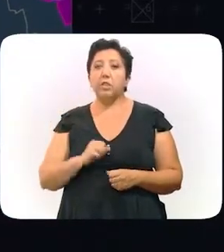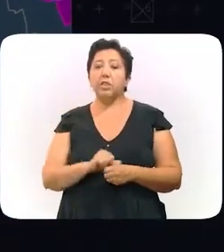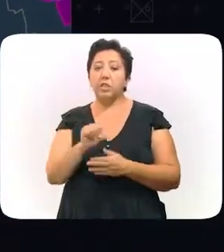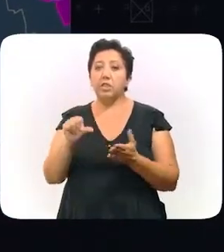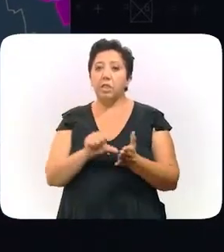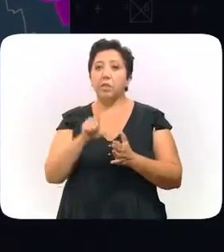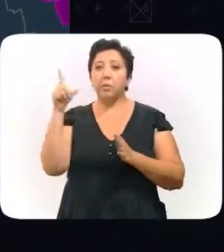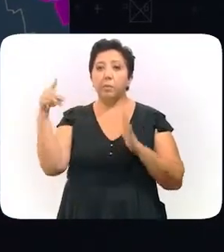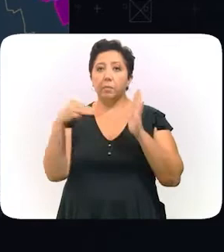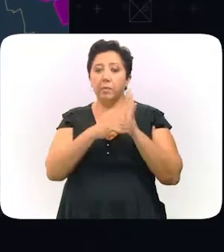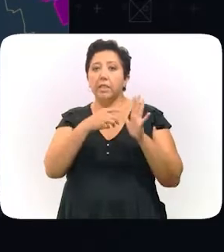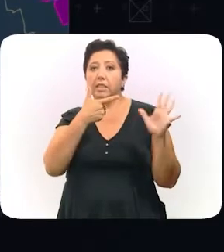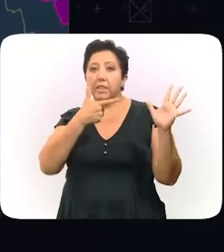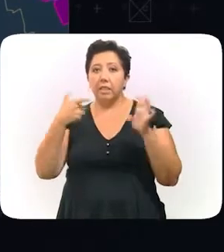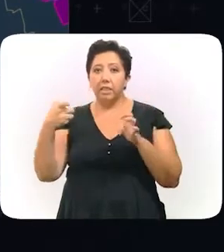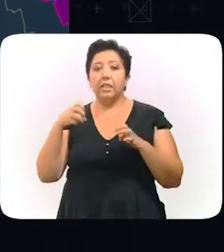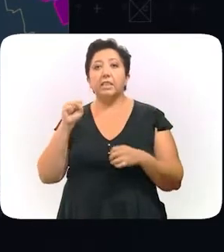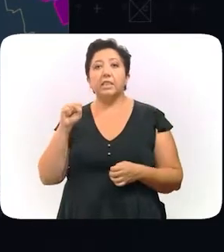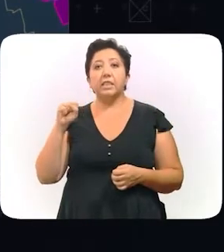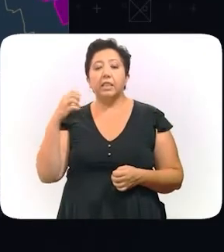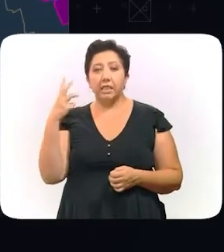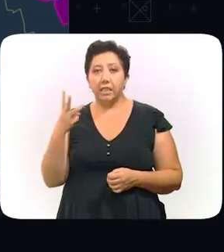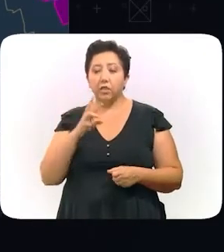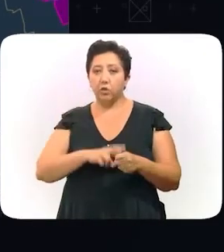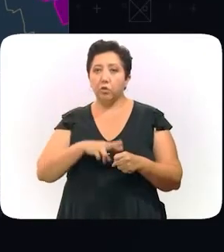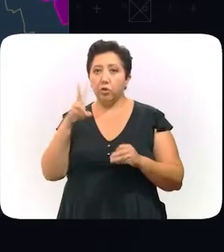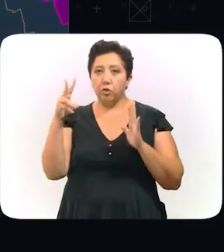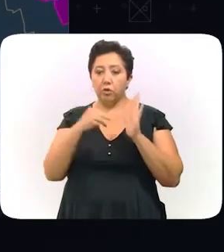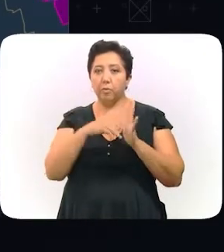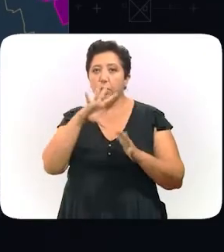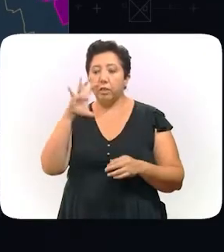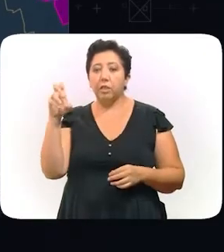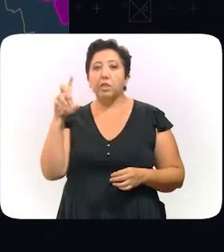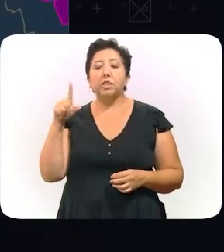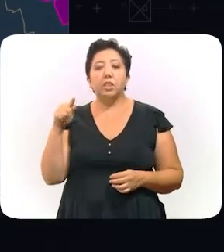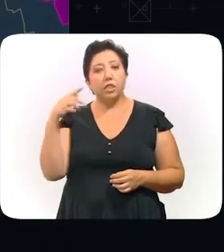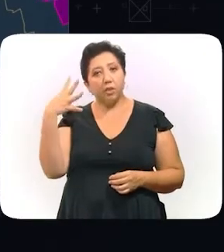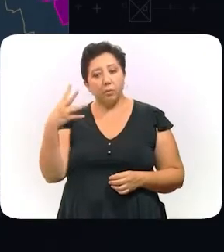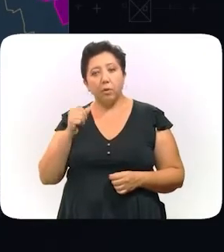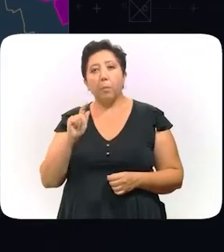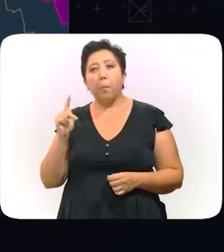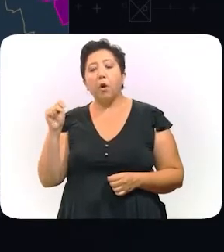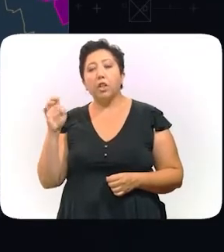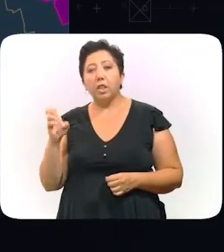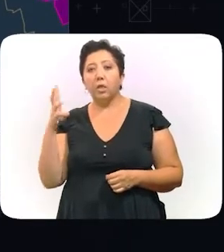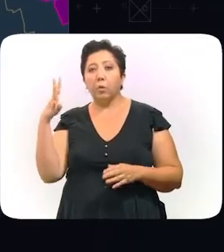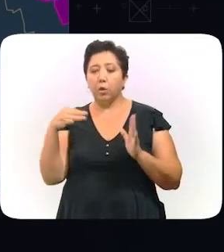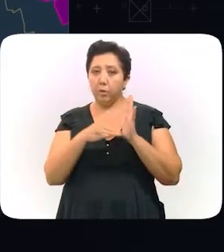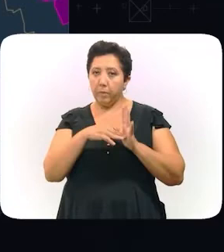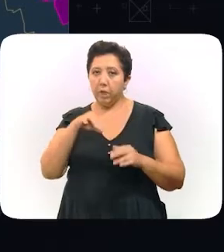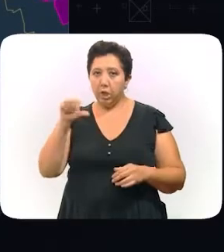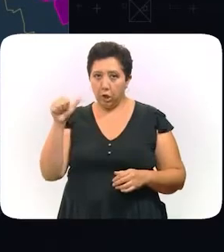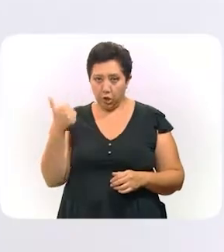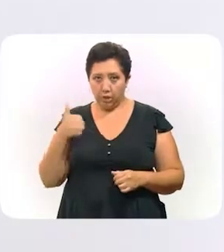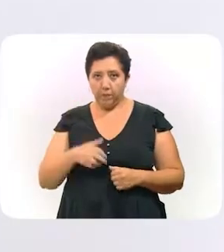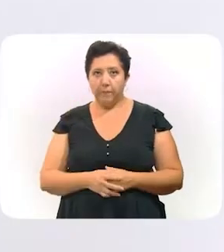zona centro 1.763, en la zona sur 2.574 y en la zona poniente 4.011.